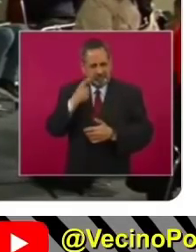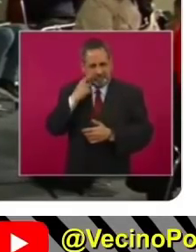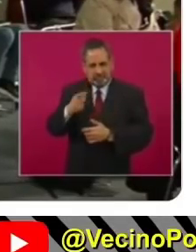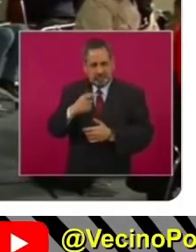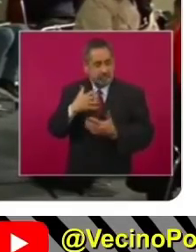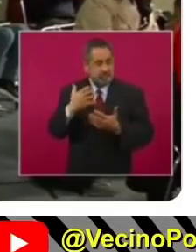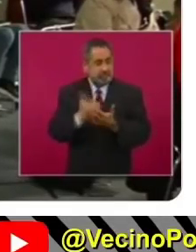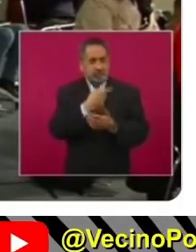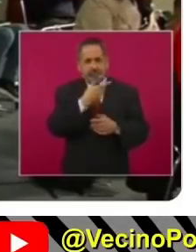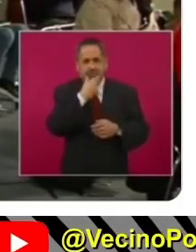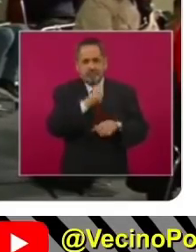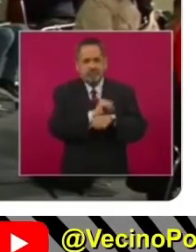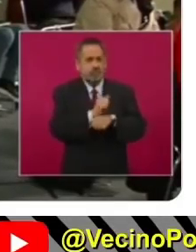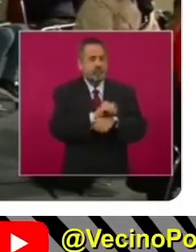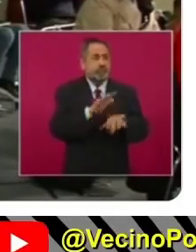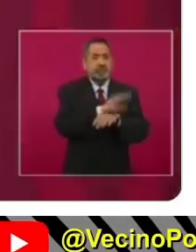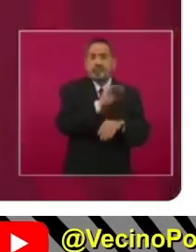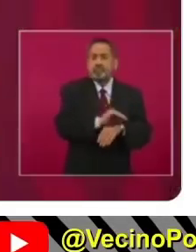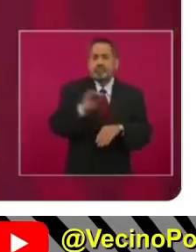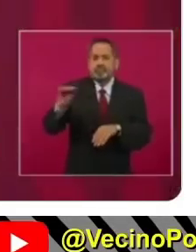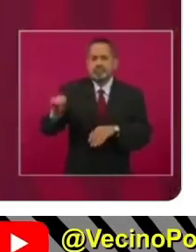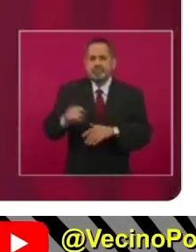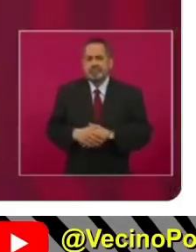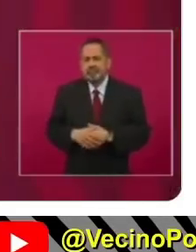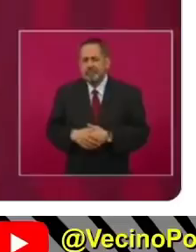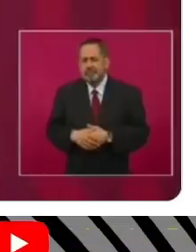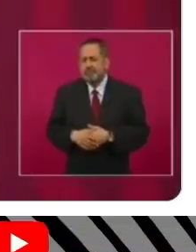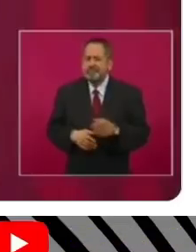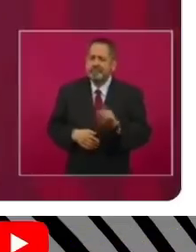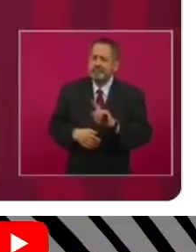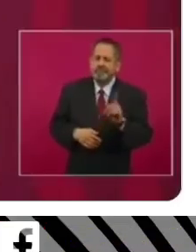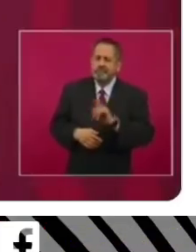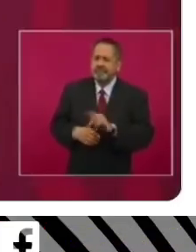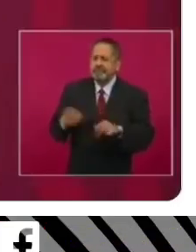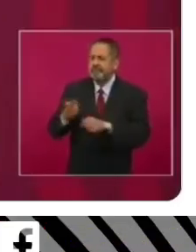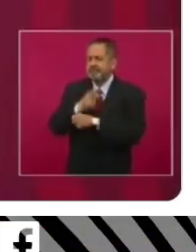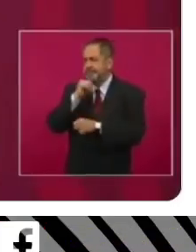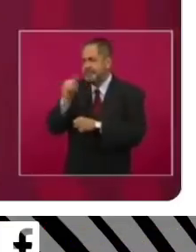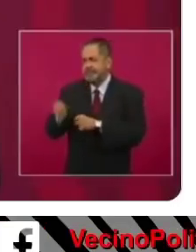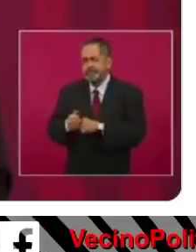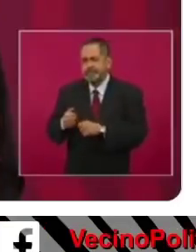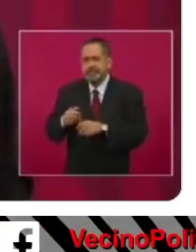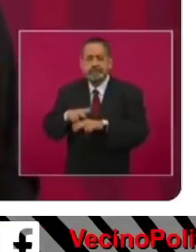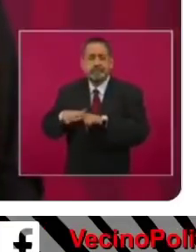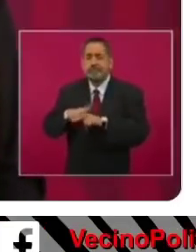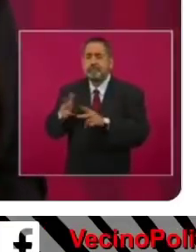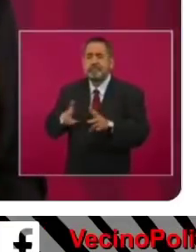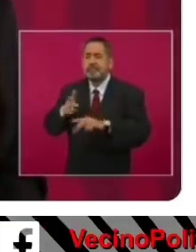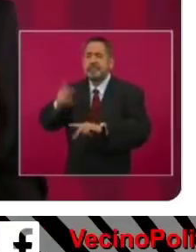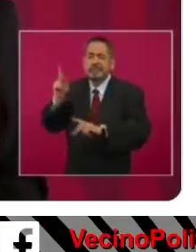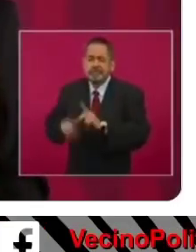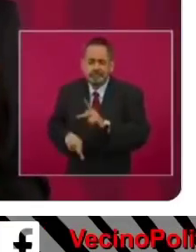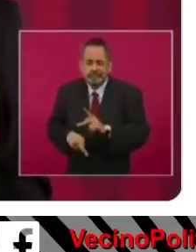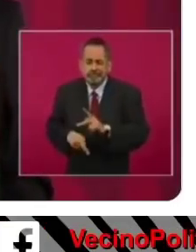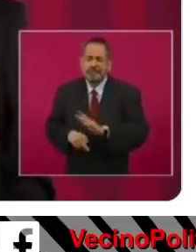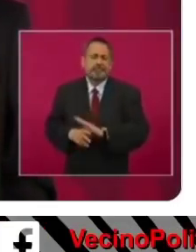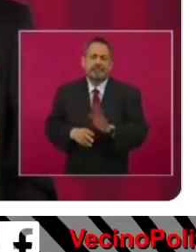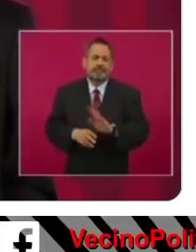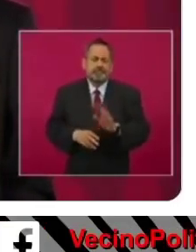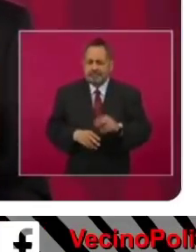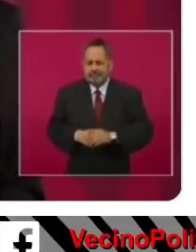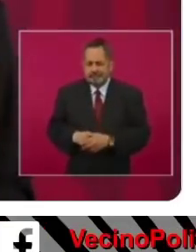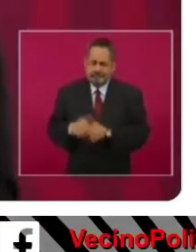este actor roberto palazuelos no no en esa